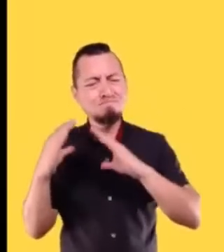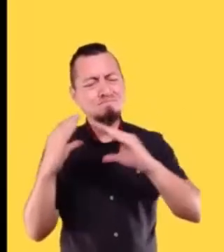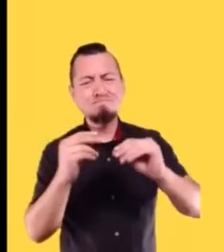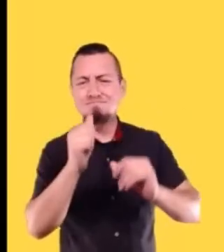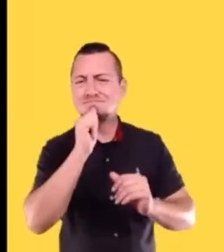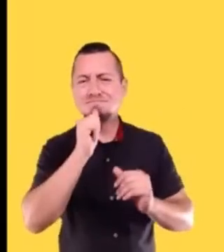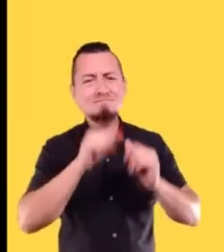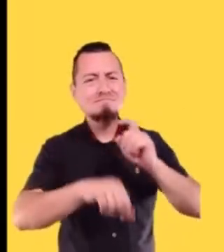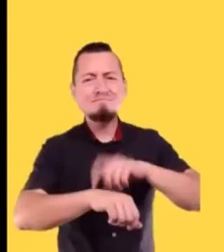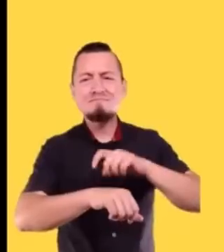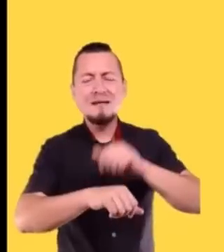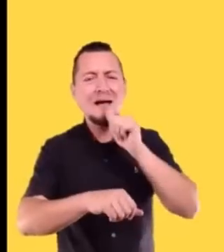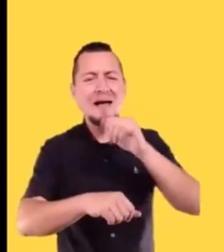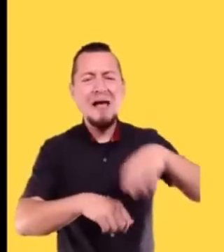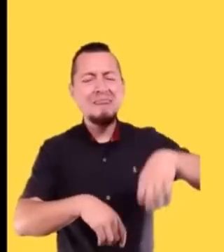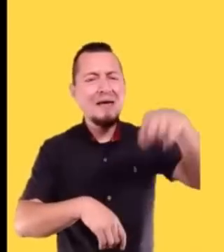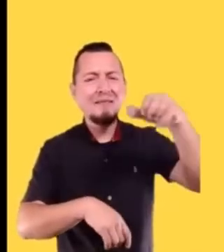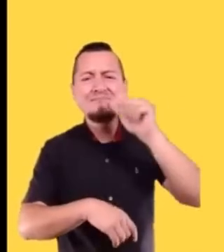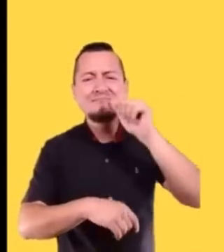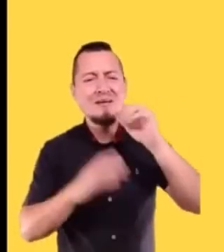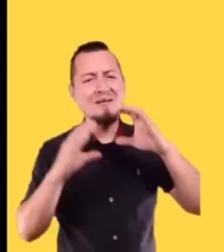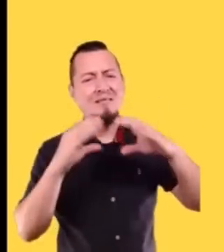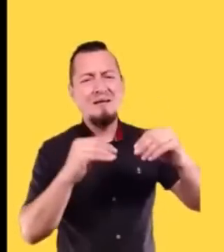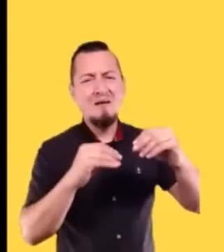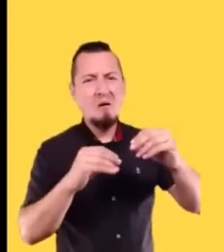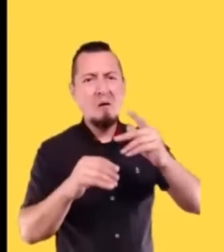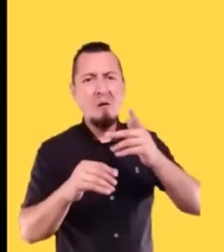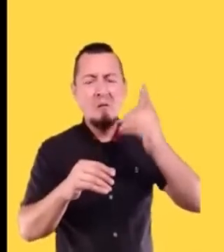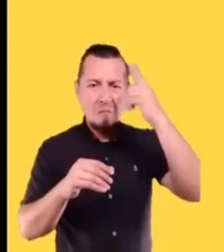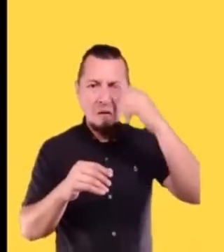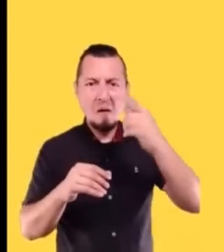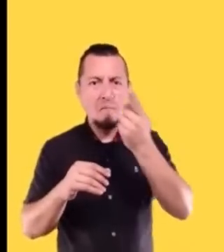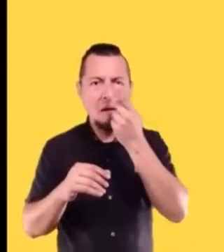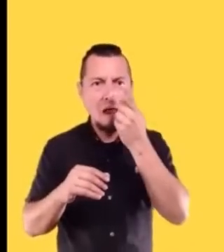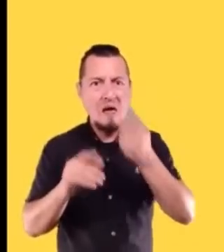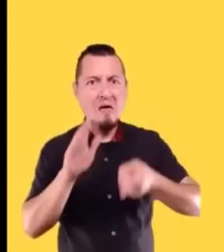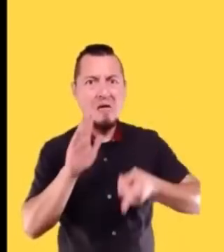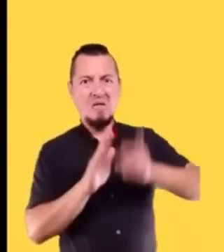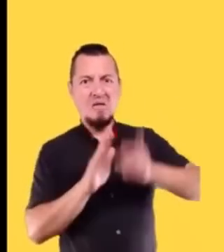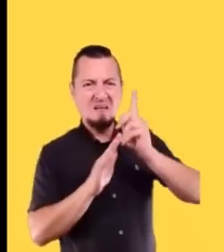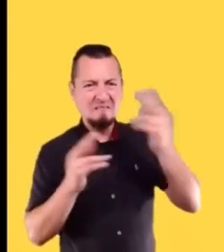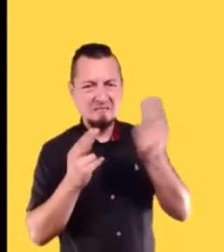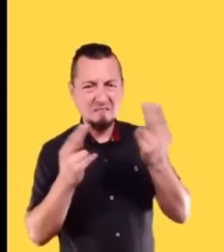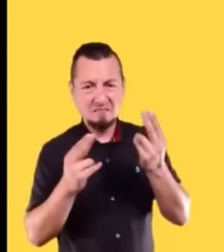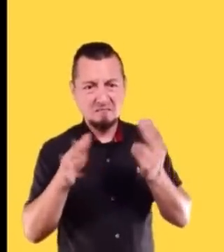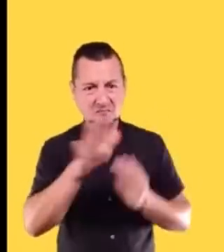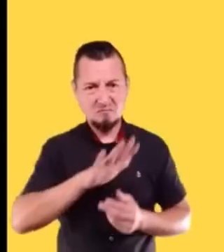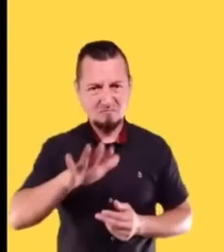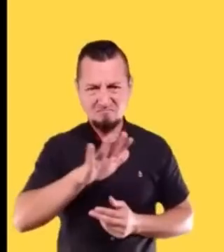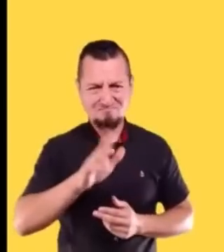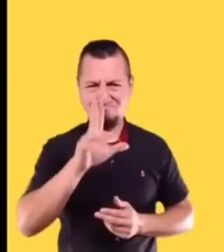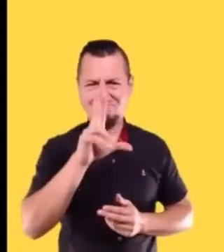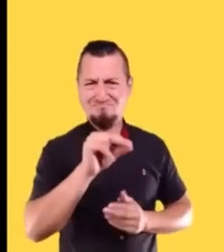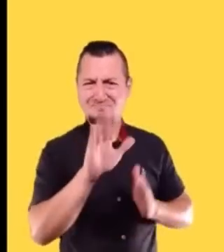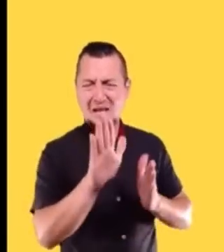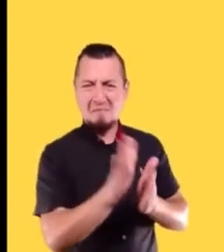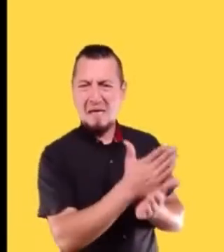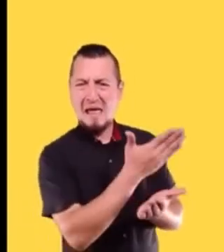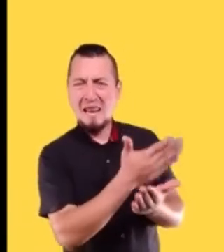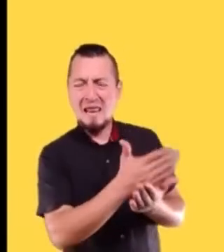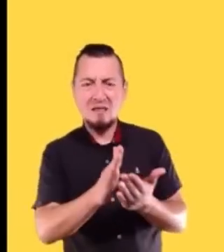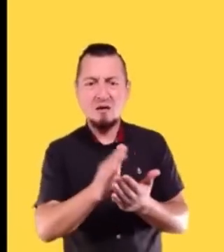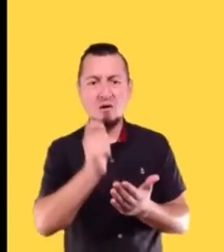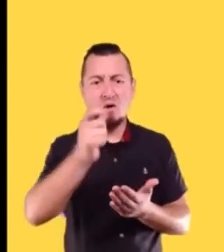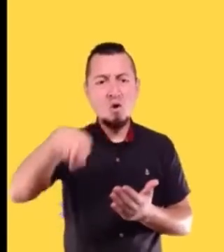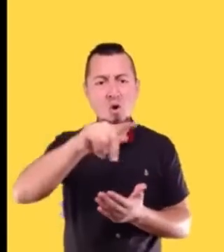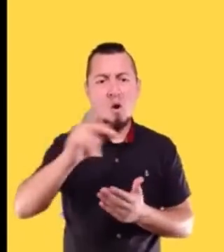que cumplir. Y pongo un ejemplo. El mismo tema que un padre de familia ve en Recrea Familia sobre cómo abordar un tema, una pregunta de los niños,